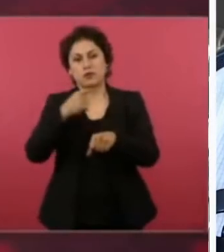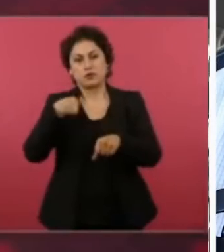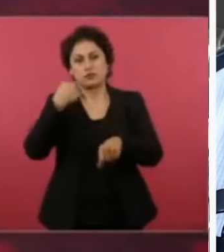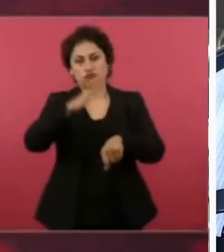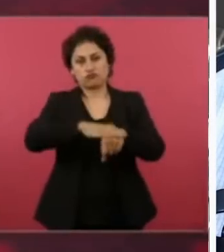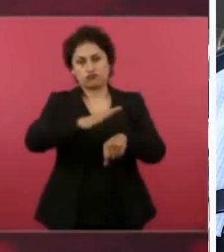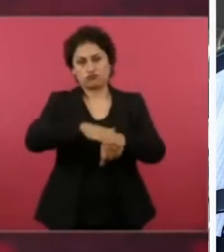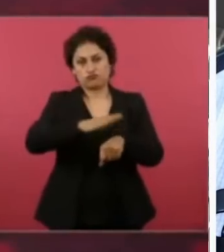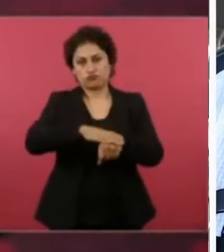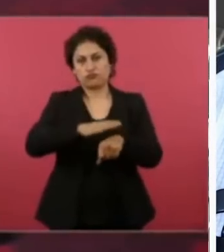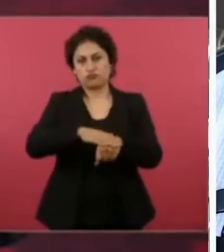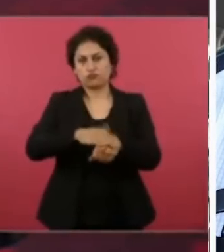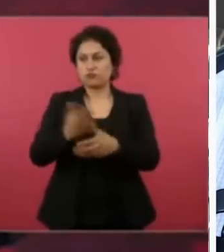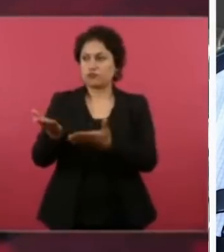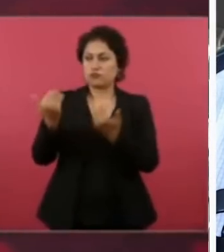a